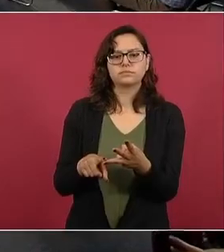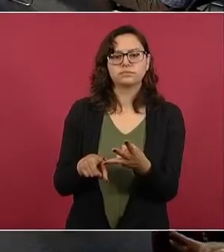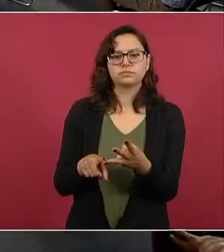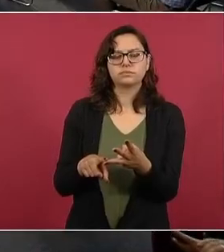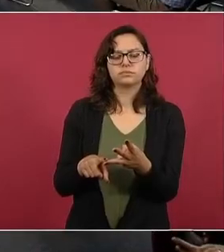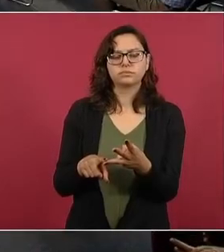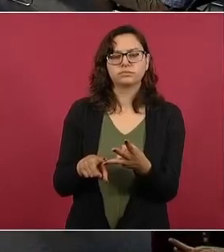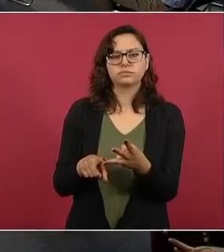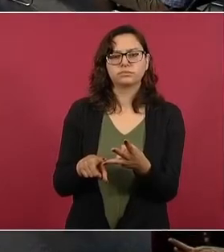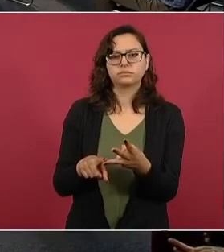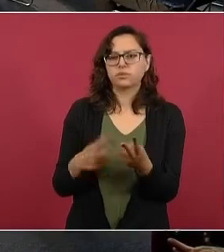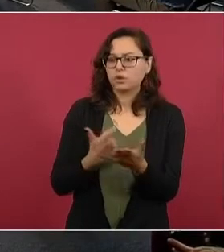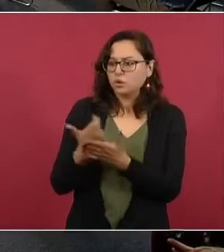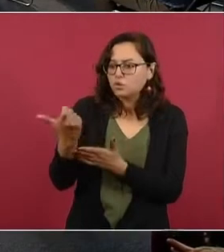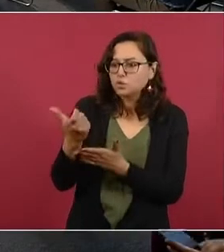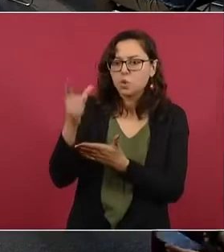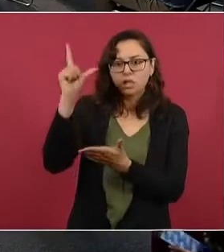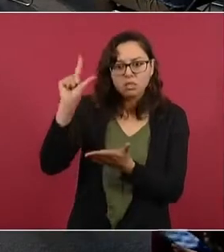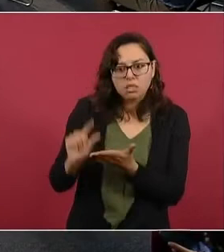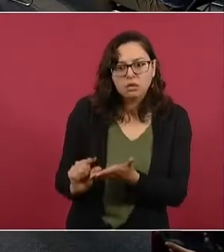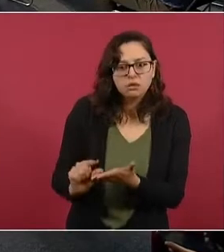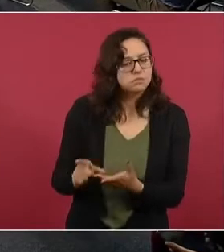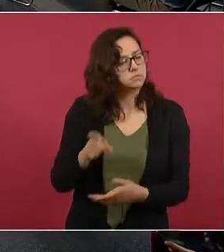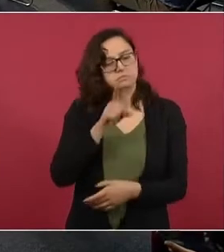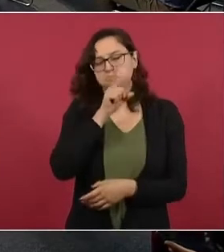ver reducidos sus sueldos.